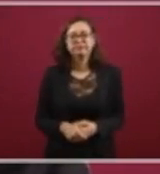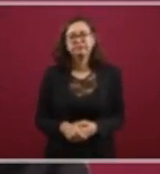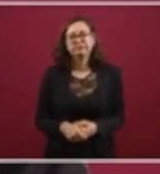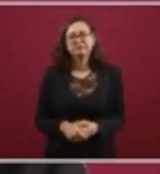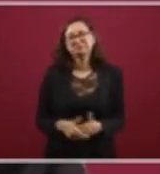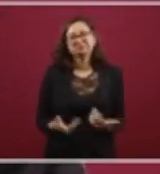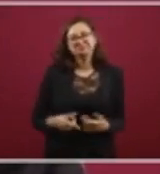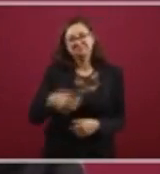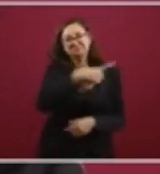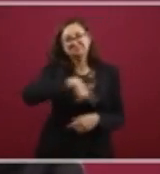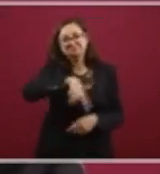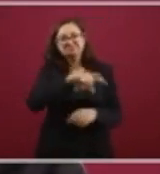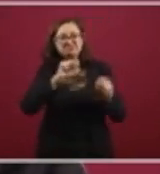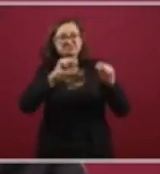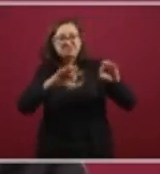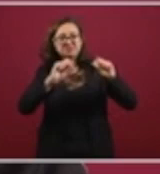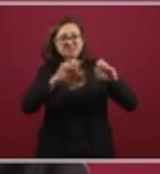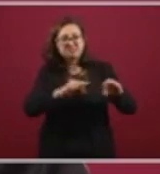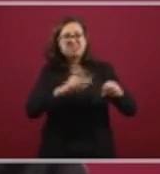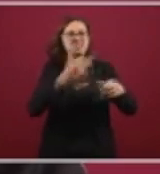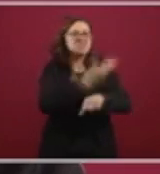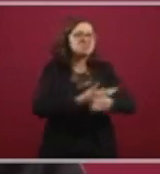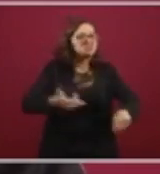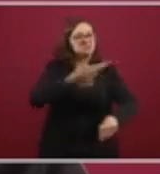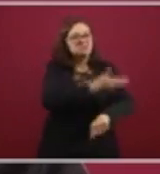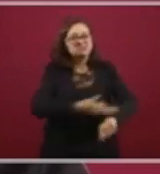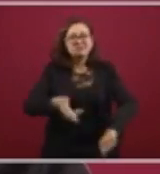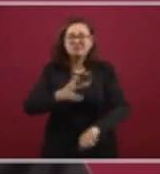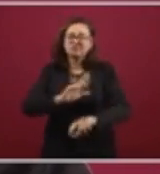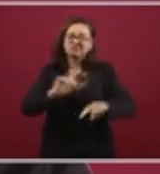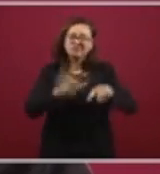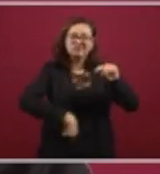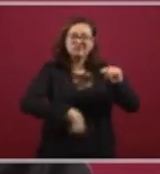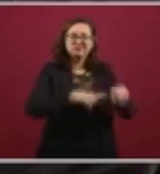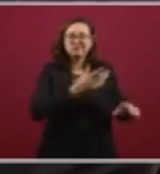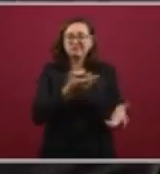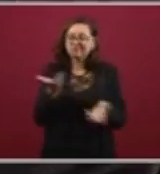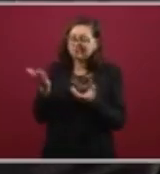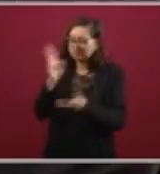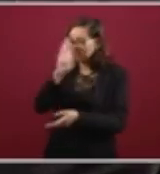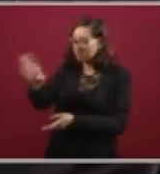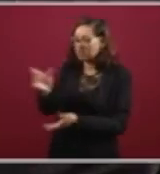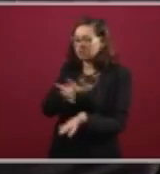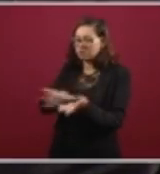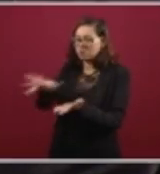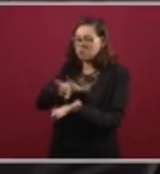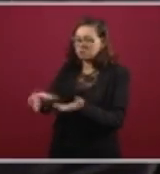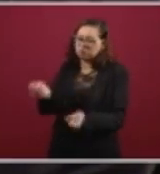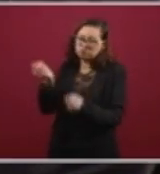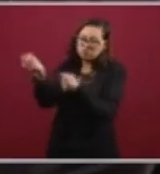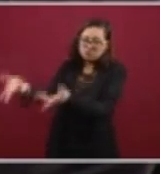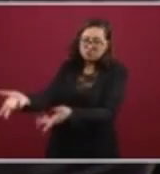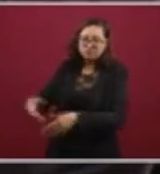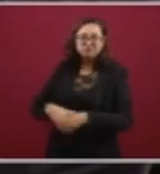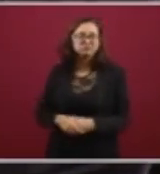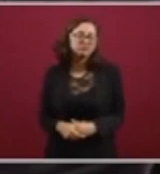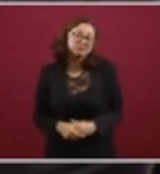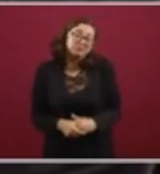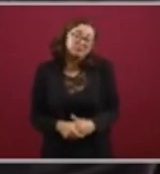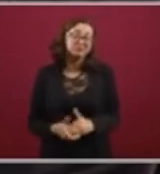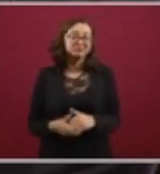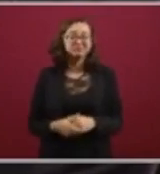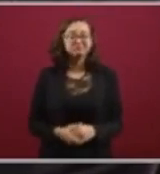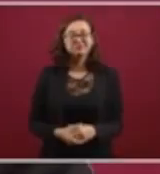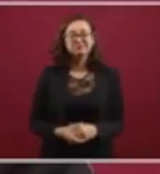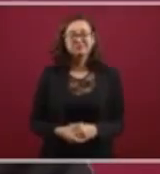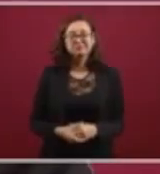oficinas que fueron creando y se apoya de manera directa. No, no hay